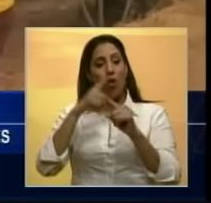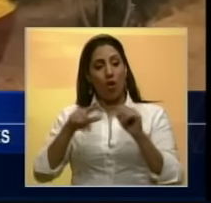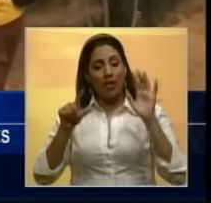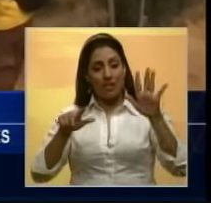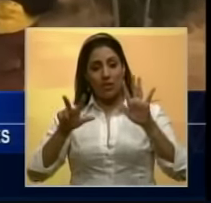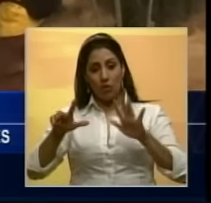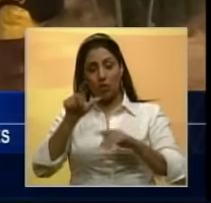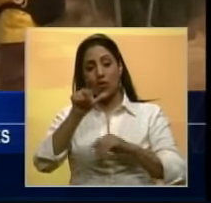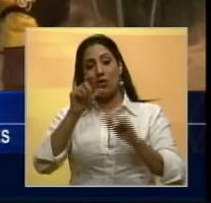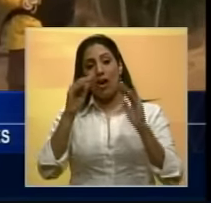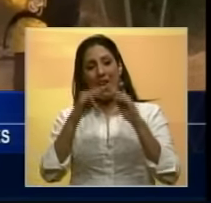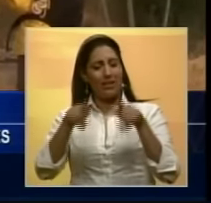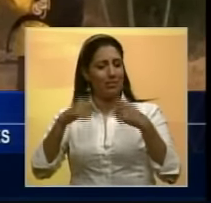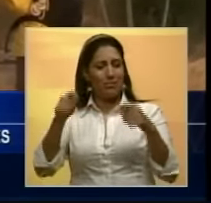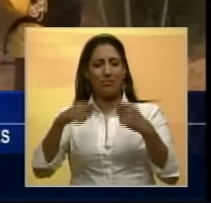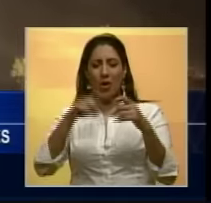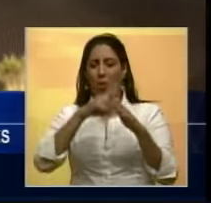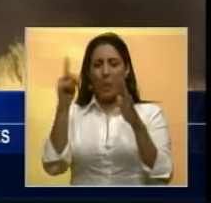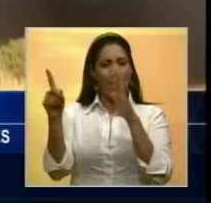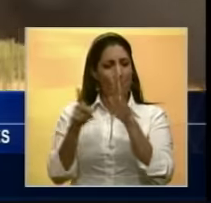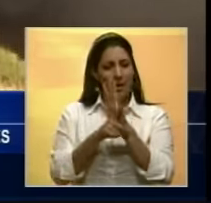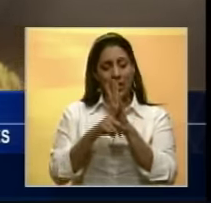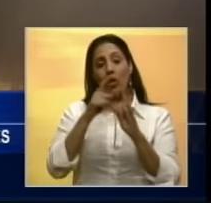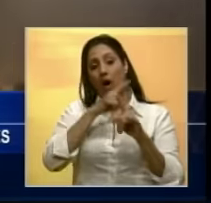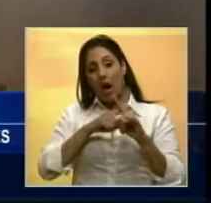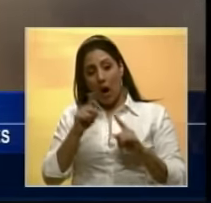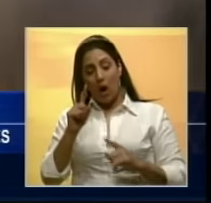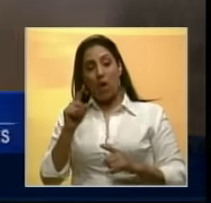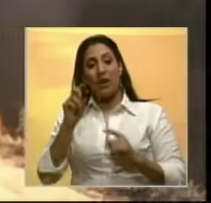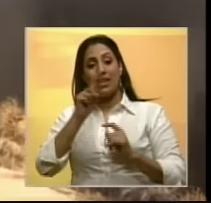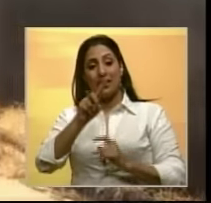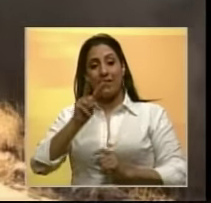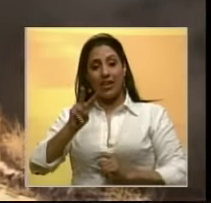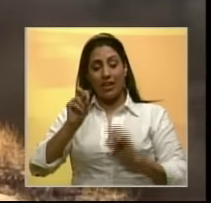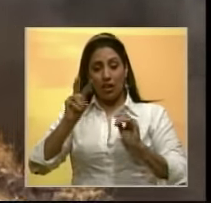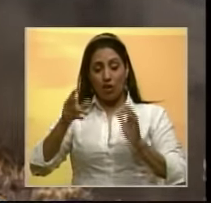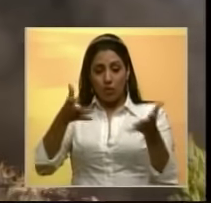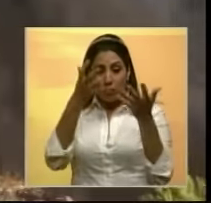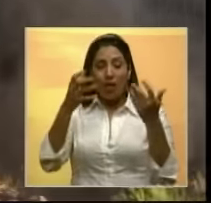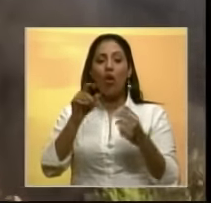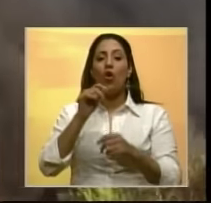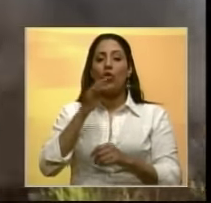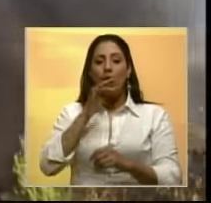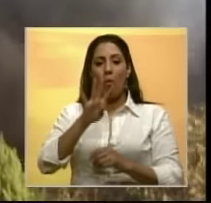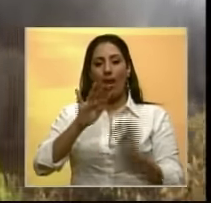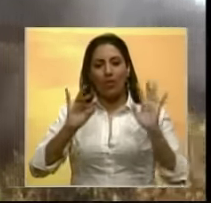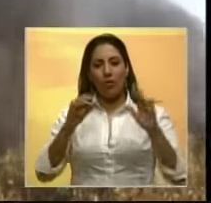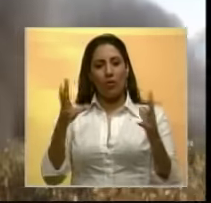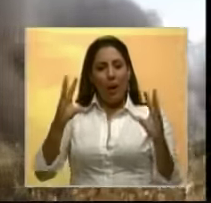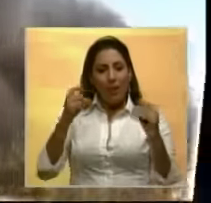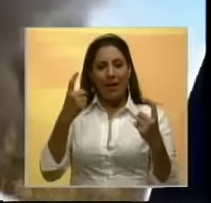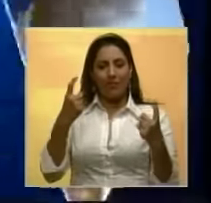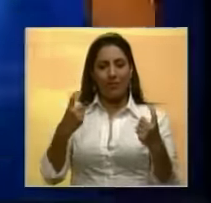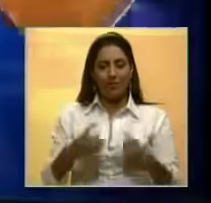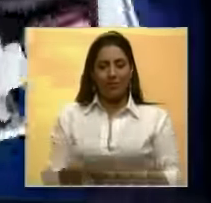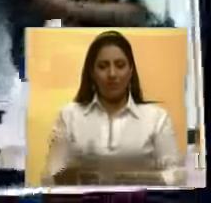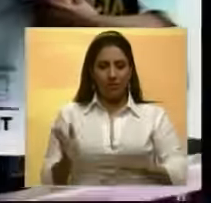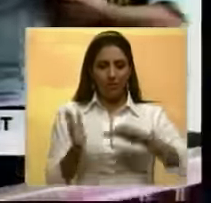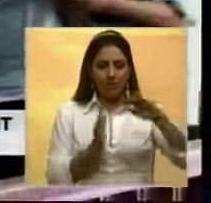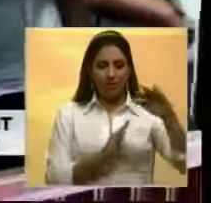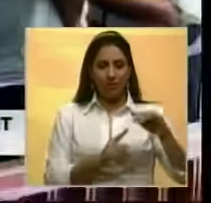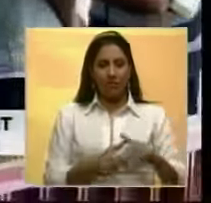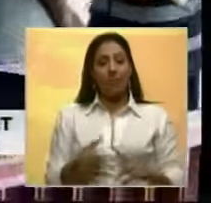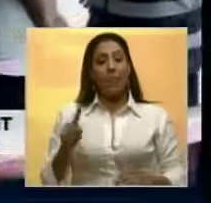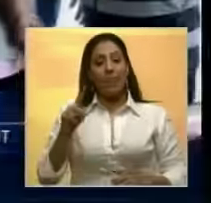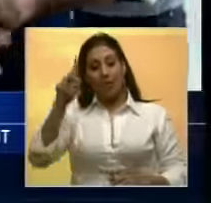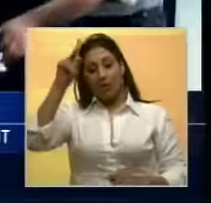78 viviendas están destruidas. De los 122 incendios, 48 aún siguen sin ser controlados.